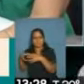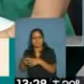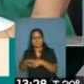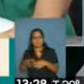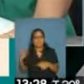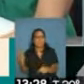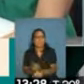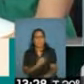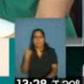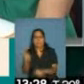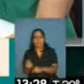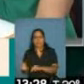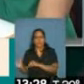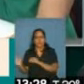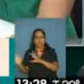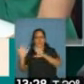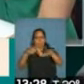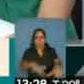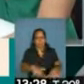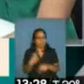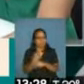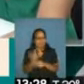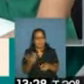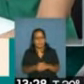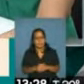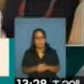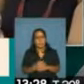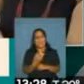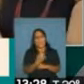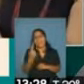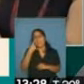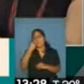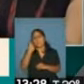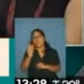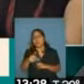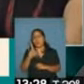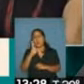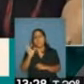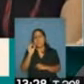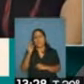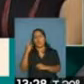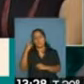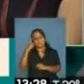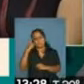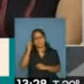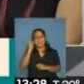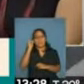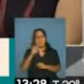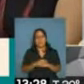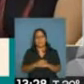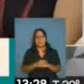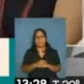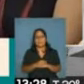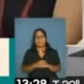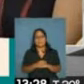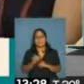recibirlo todo el plenario a todos los interesados que vinieron a traer sus inquietudes, así que bueno, en principio